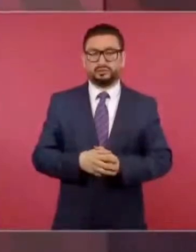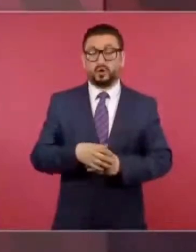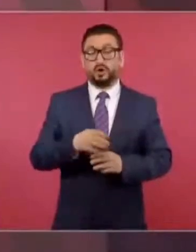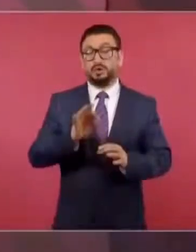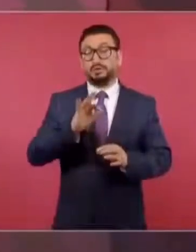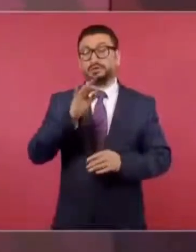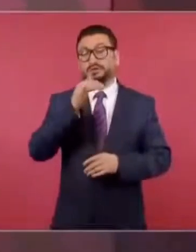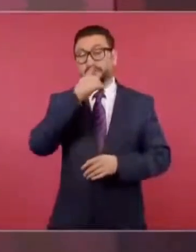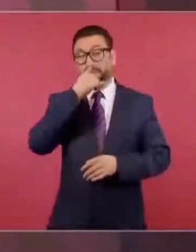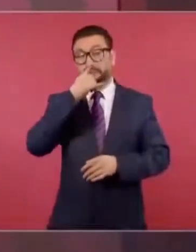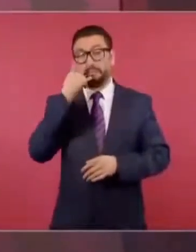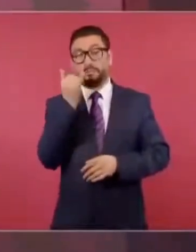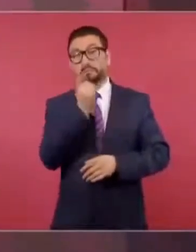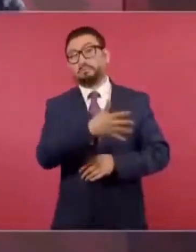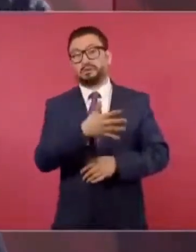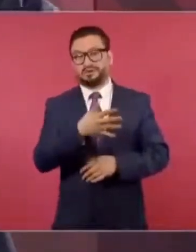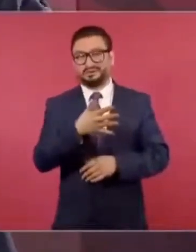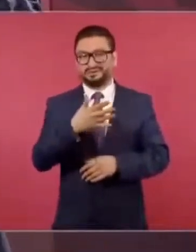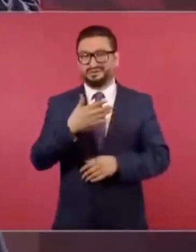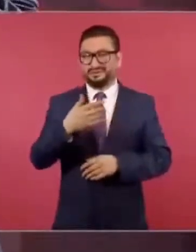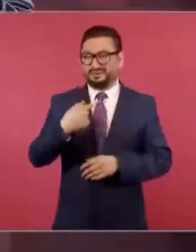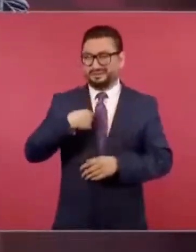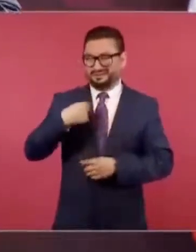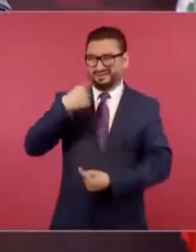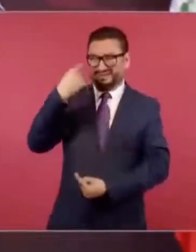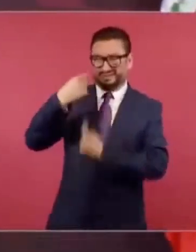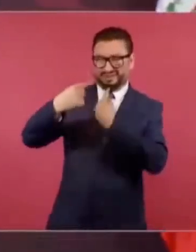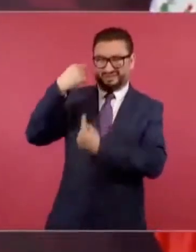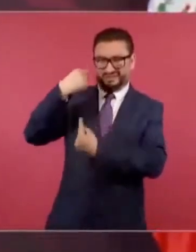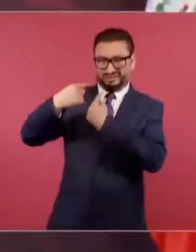insultan como lo hacen conmigo.